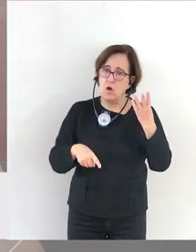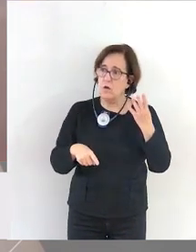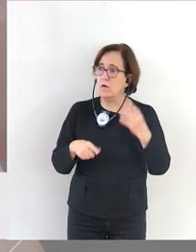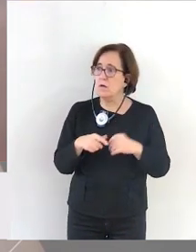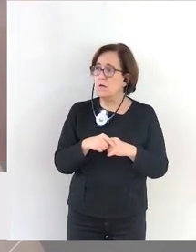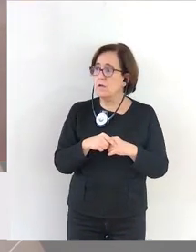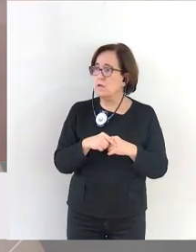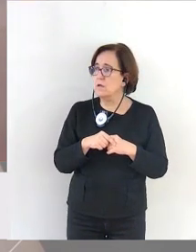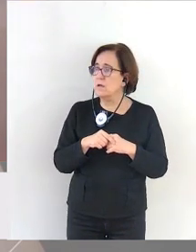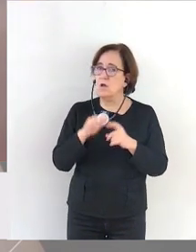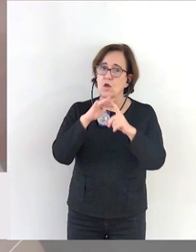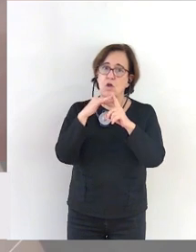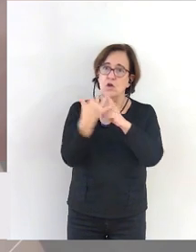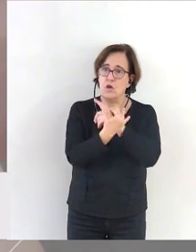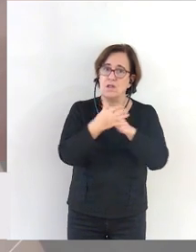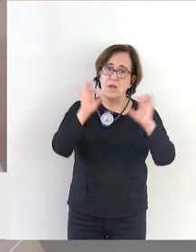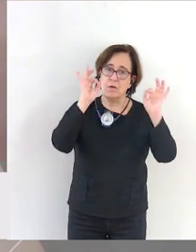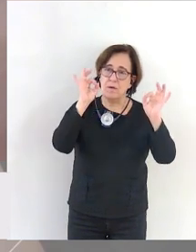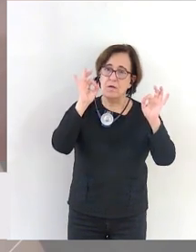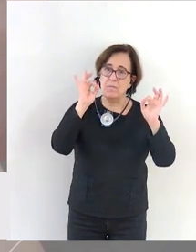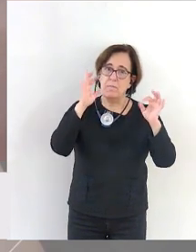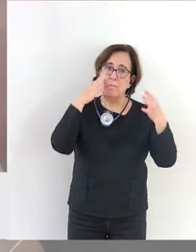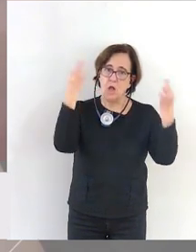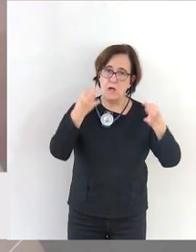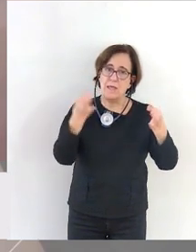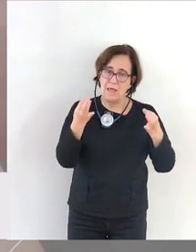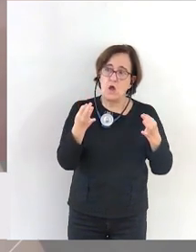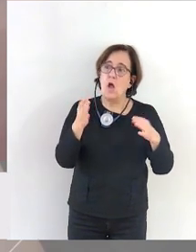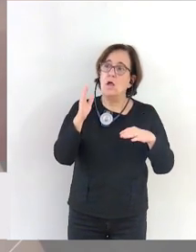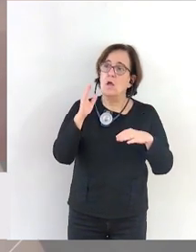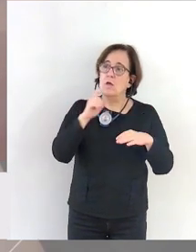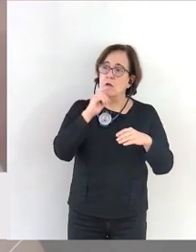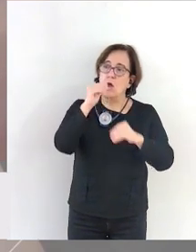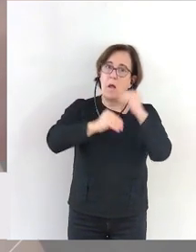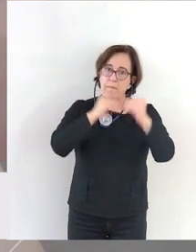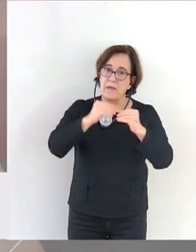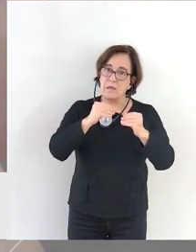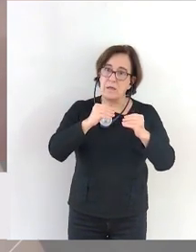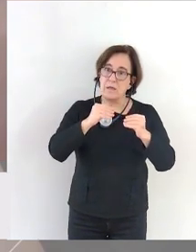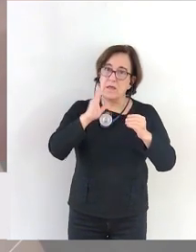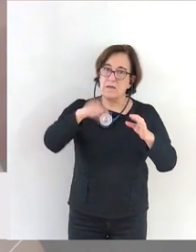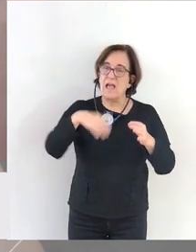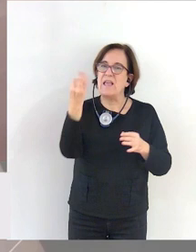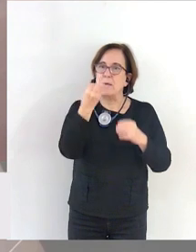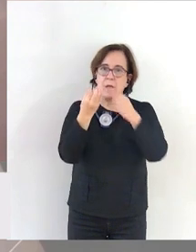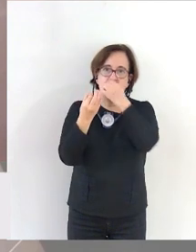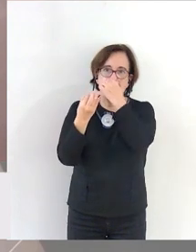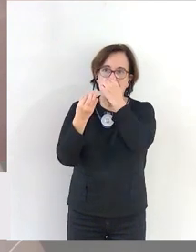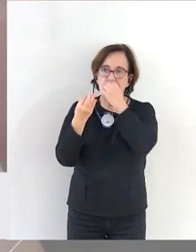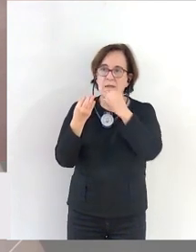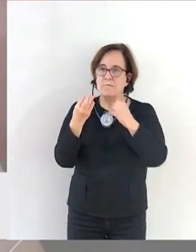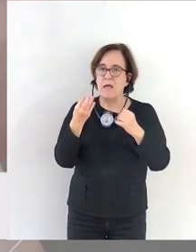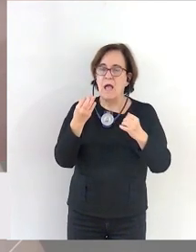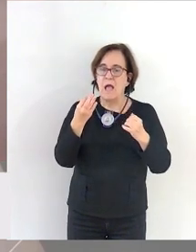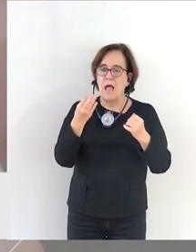contextos específicos pero el riesgo es cómo vamos a conseguir esto qué es lo que tenemos para aplicar